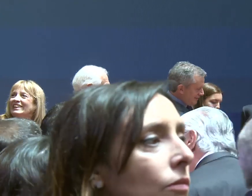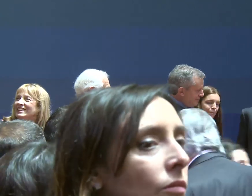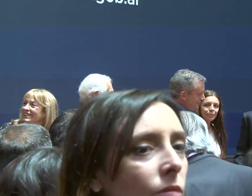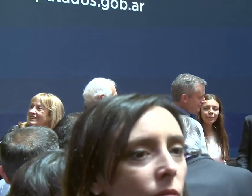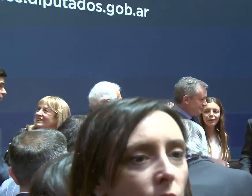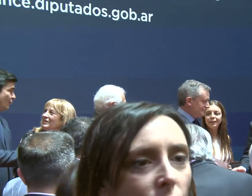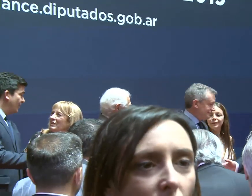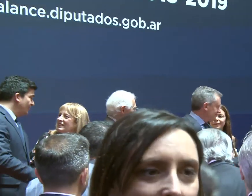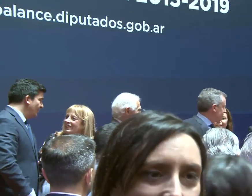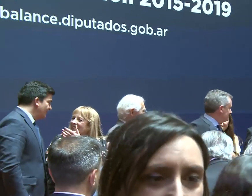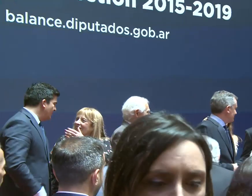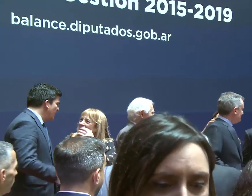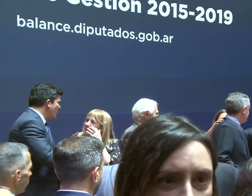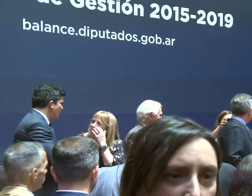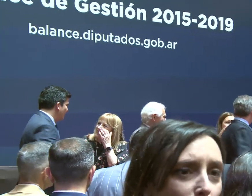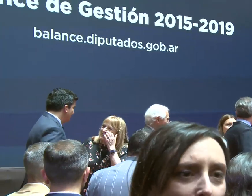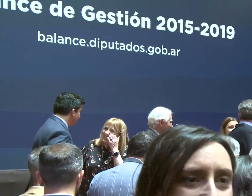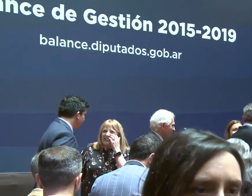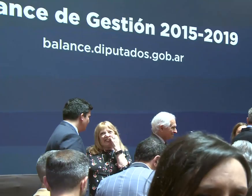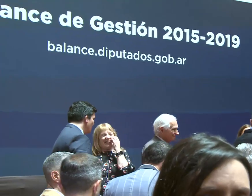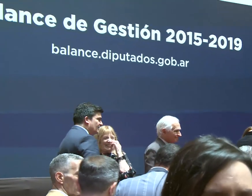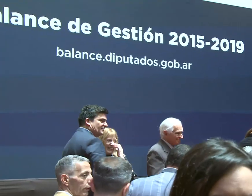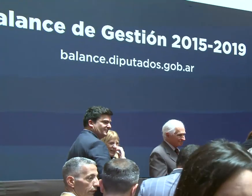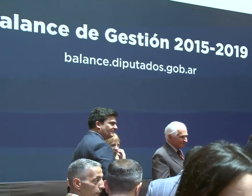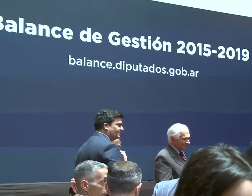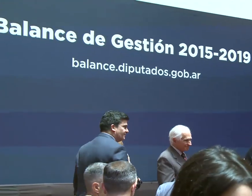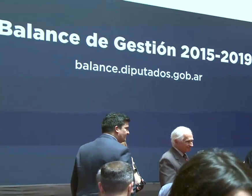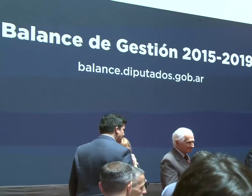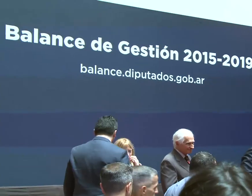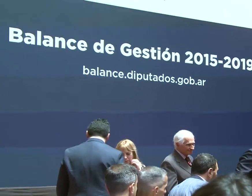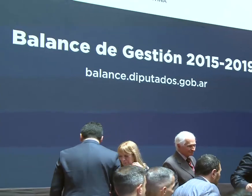Muchísimas gracias nuevamente, que tengan todos muy buenas tardes. Y